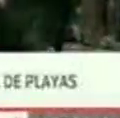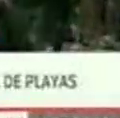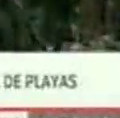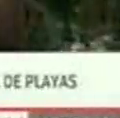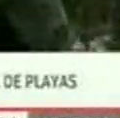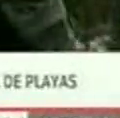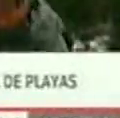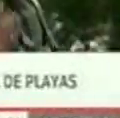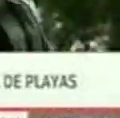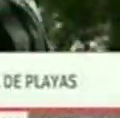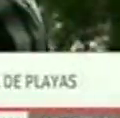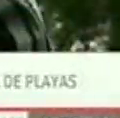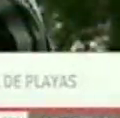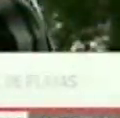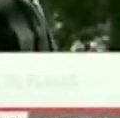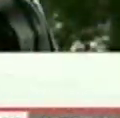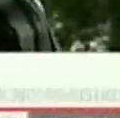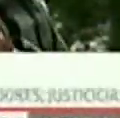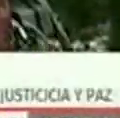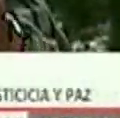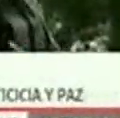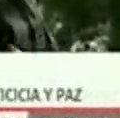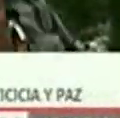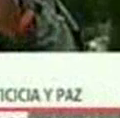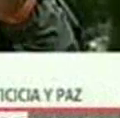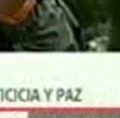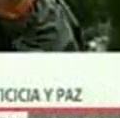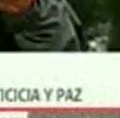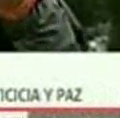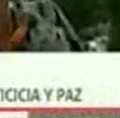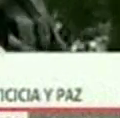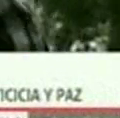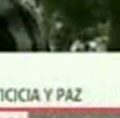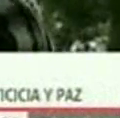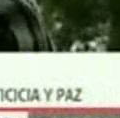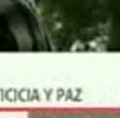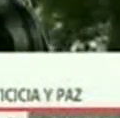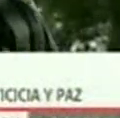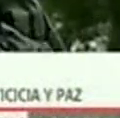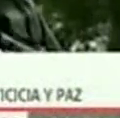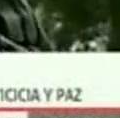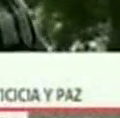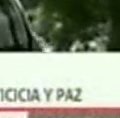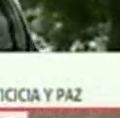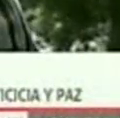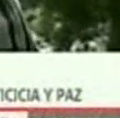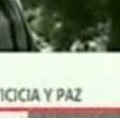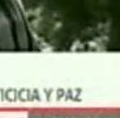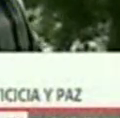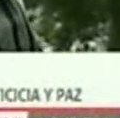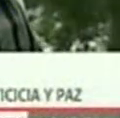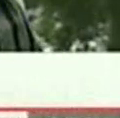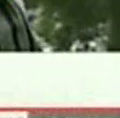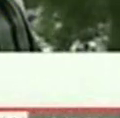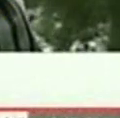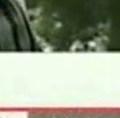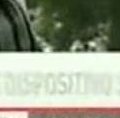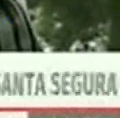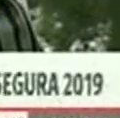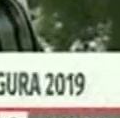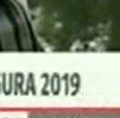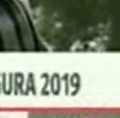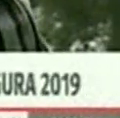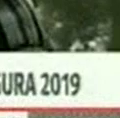parque, ratificamos nuestro compromiso en seguir construyendo la paz, que es y será nuestra